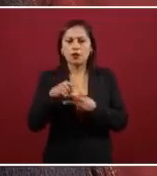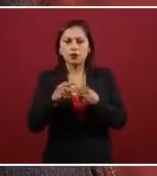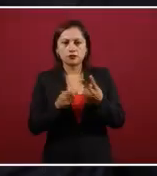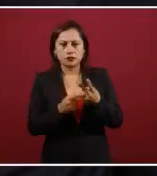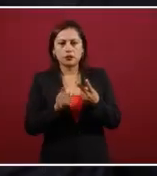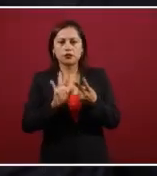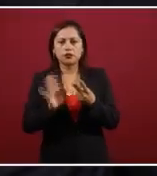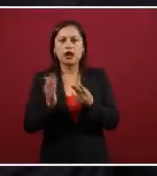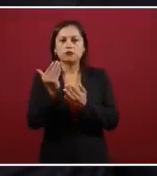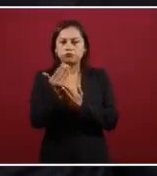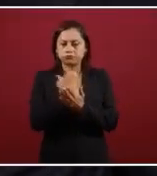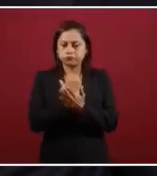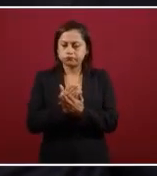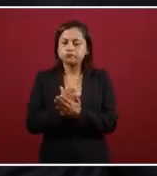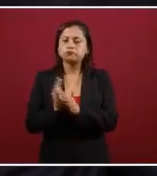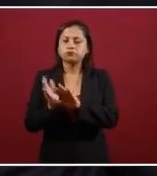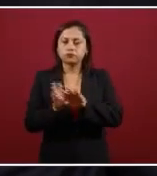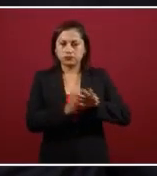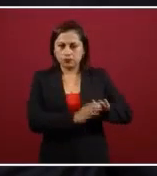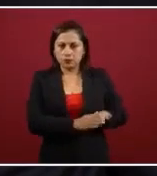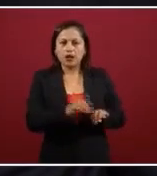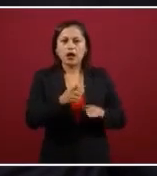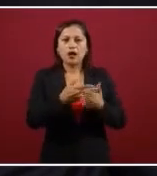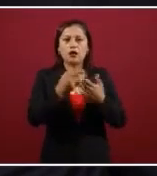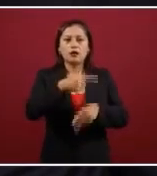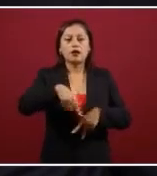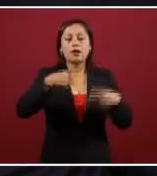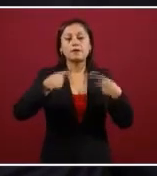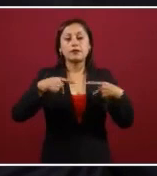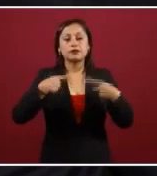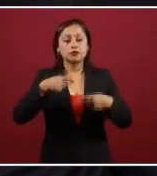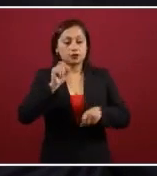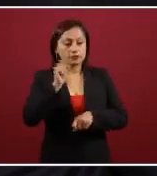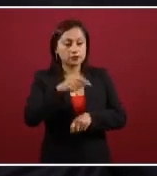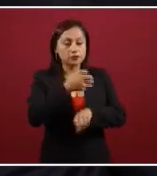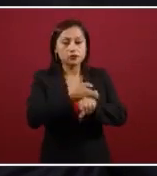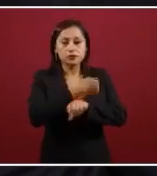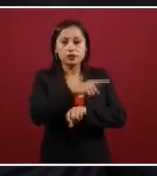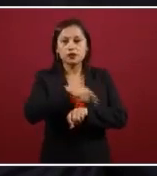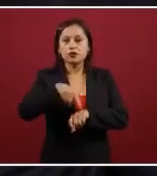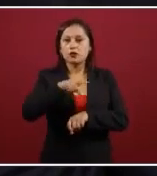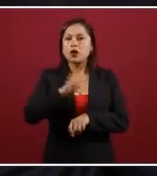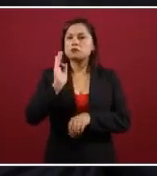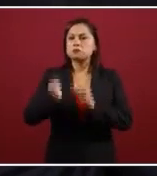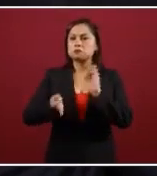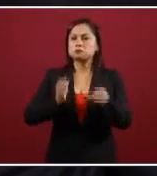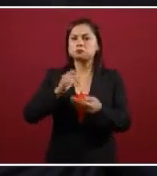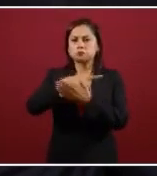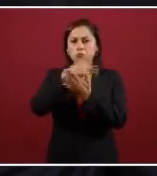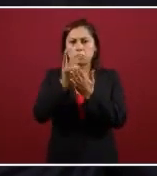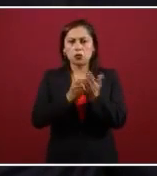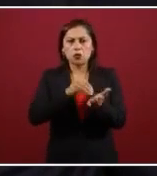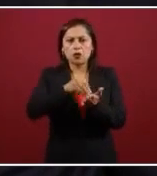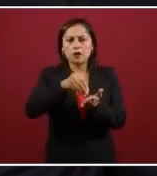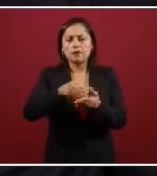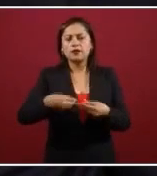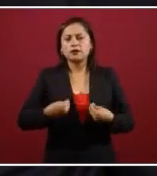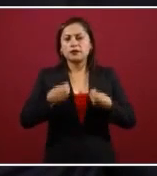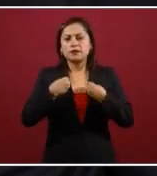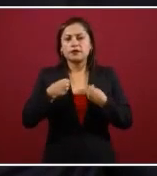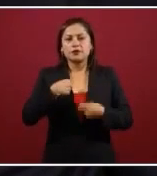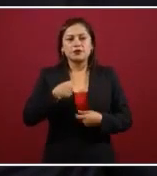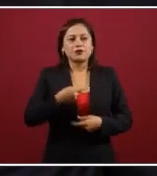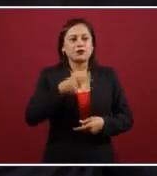recibido por la gente local. Yo regresé muy contenta, las señoras nos agradecían porque ahora